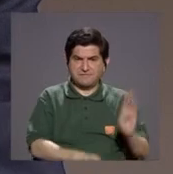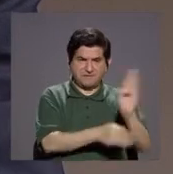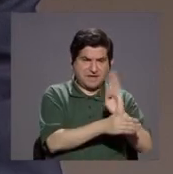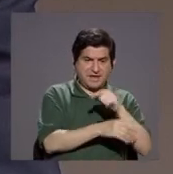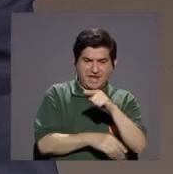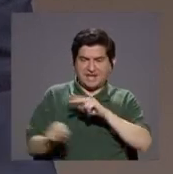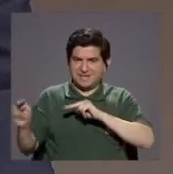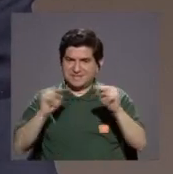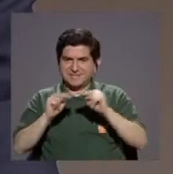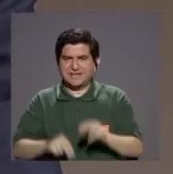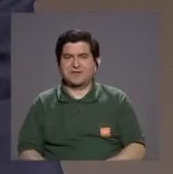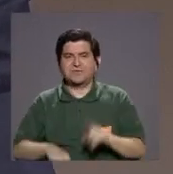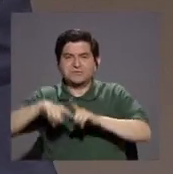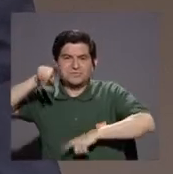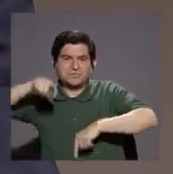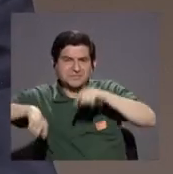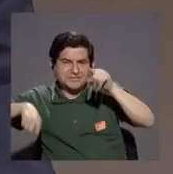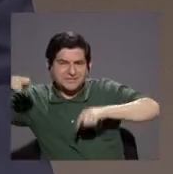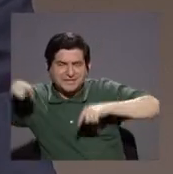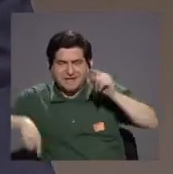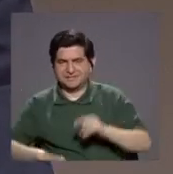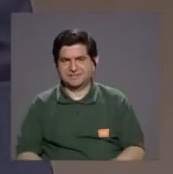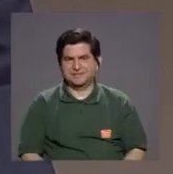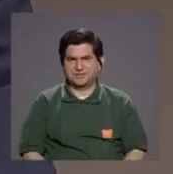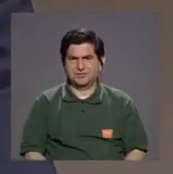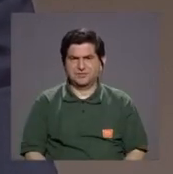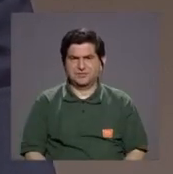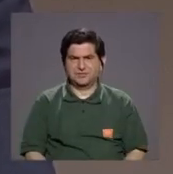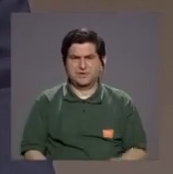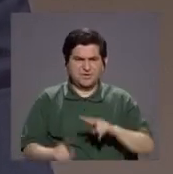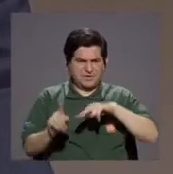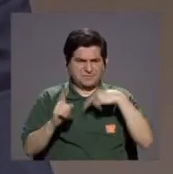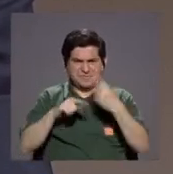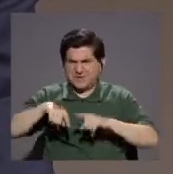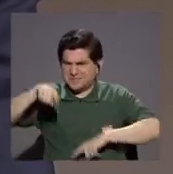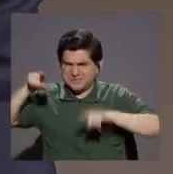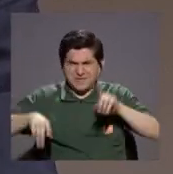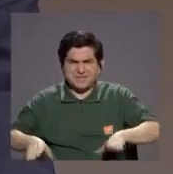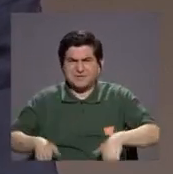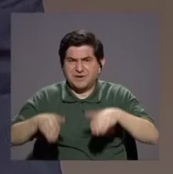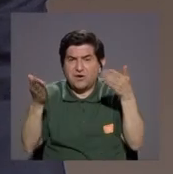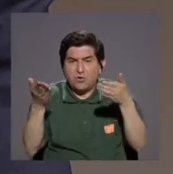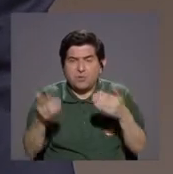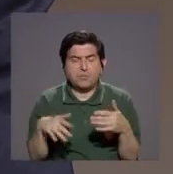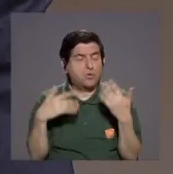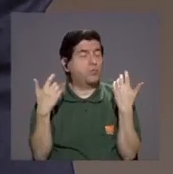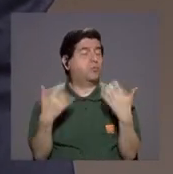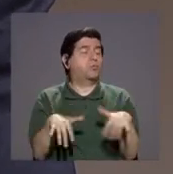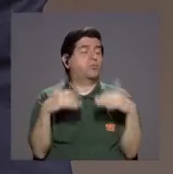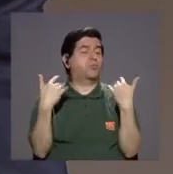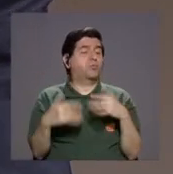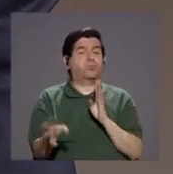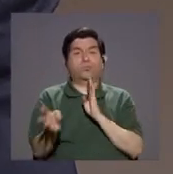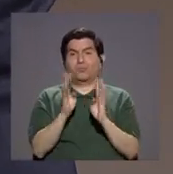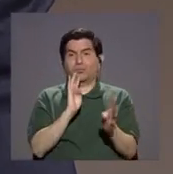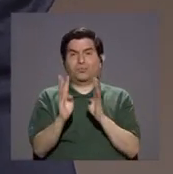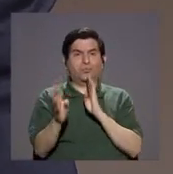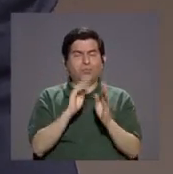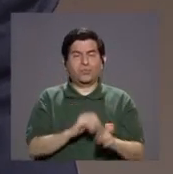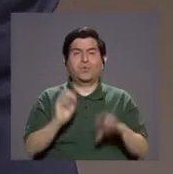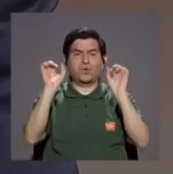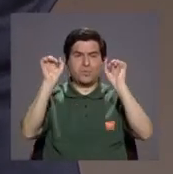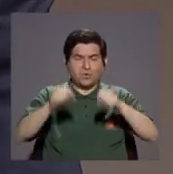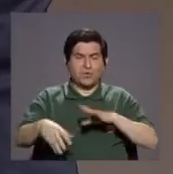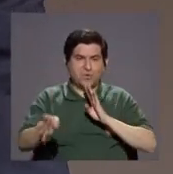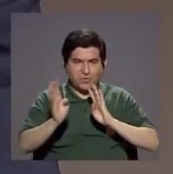es es un negocio estadístico cómo se hace de un punto de vista estadístico es bueno es todo un tema para comentar que con gusto lo